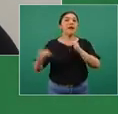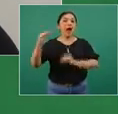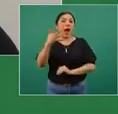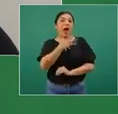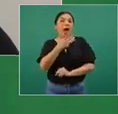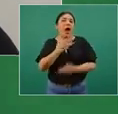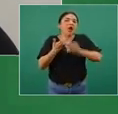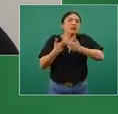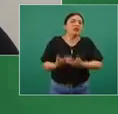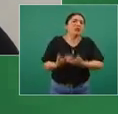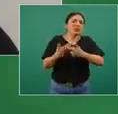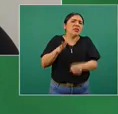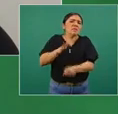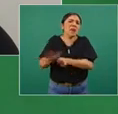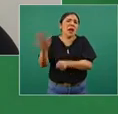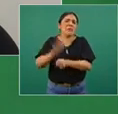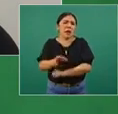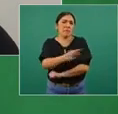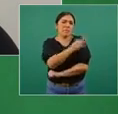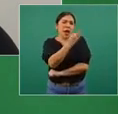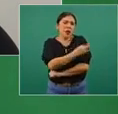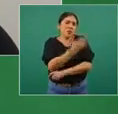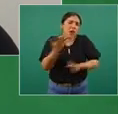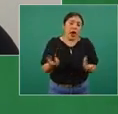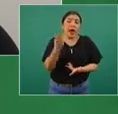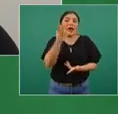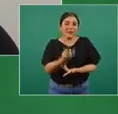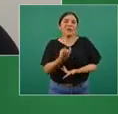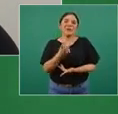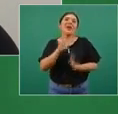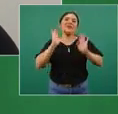de mayor disponibilidad de dosis, lo cual obviamente hará